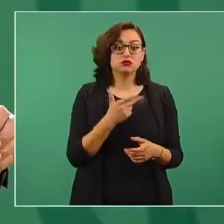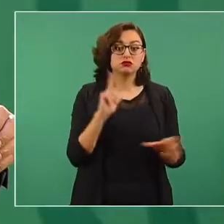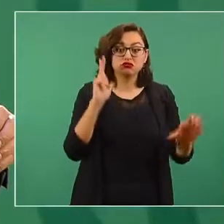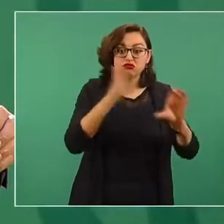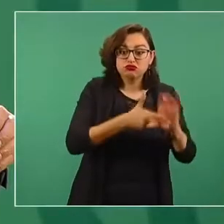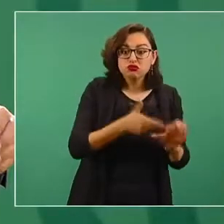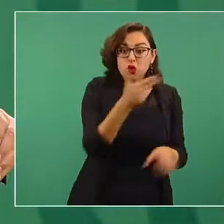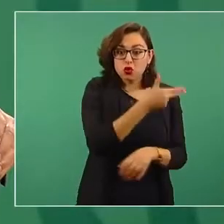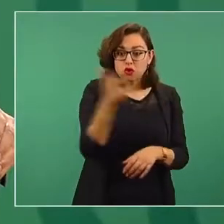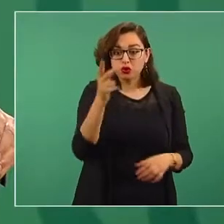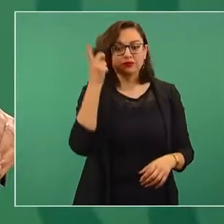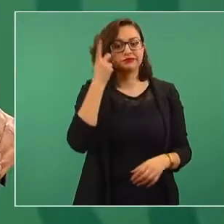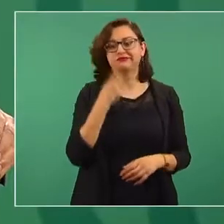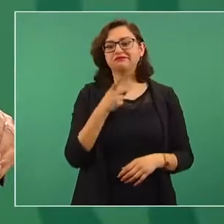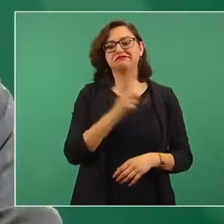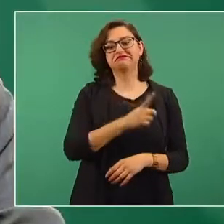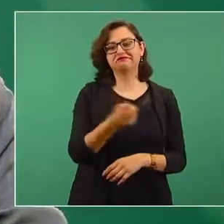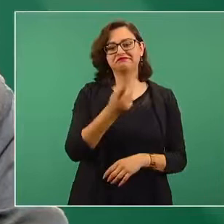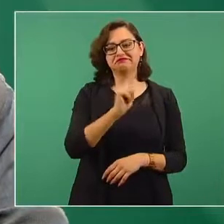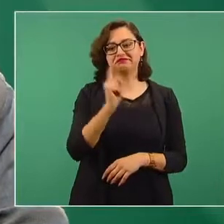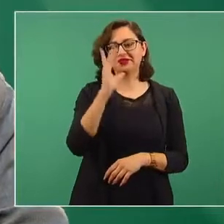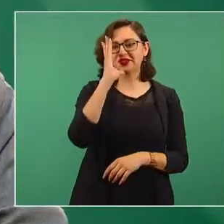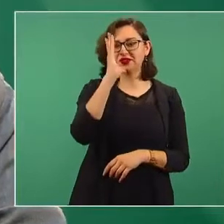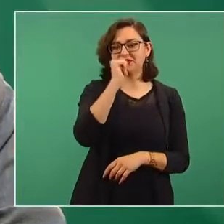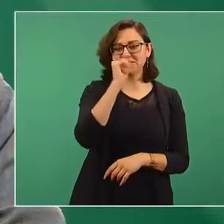No se va a poder dormir allá,